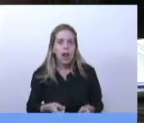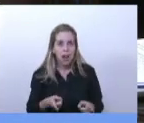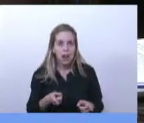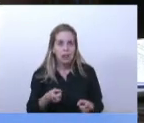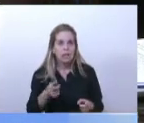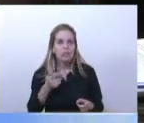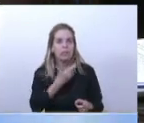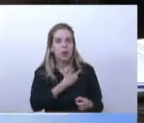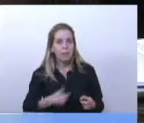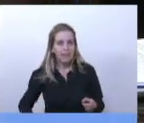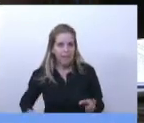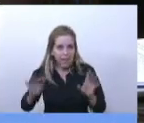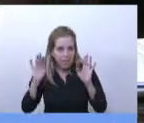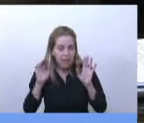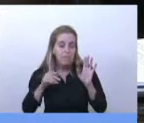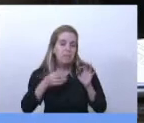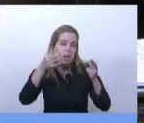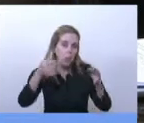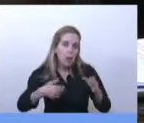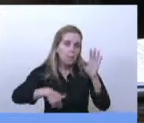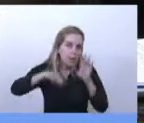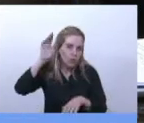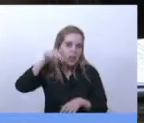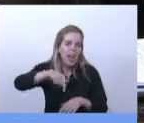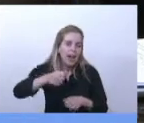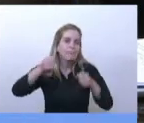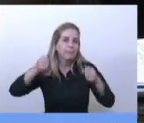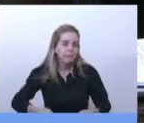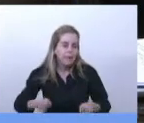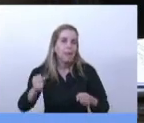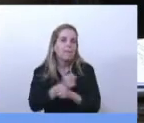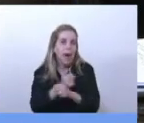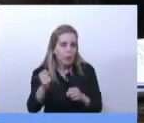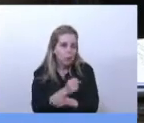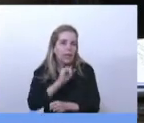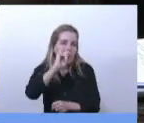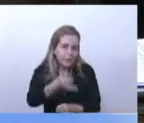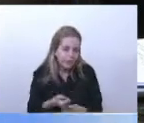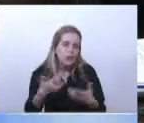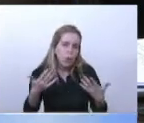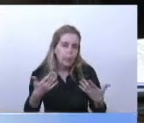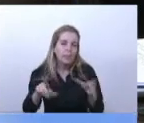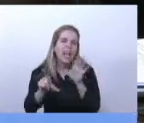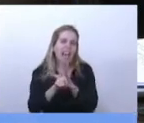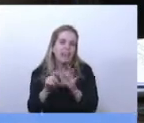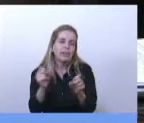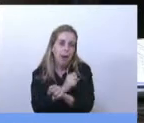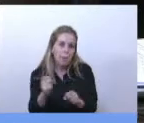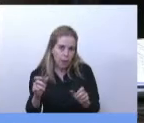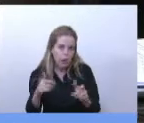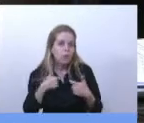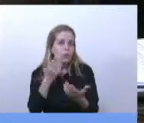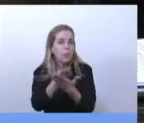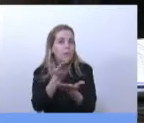la mayoría se va a imponer esta ley va a salir por lo tanto tengo un pedido especial que